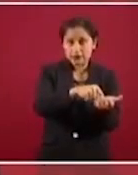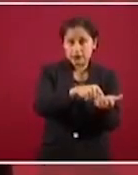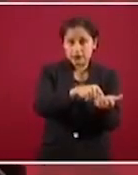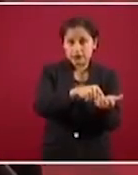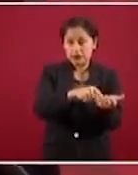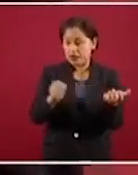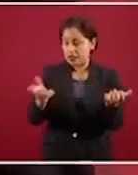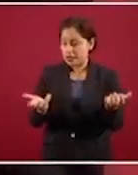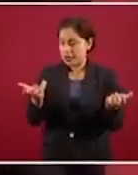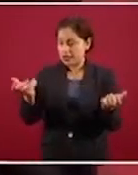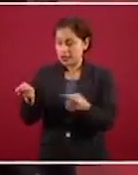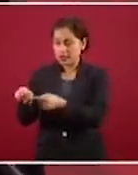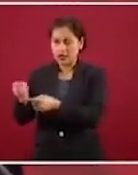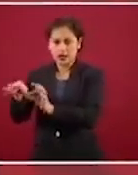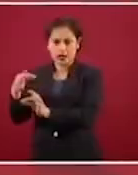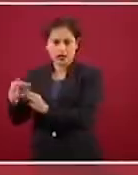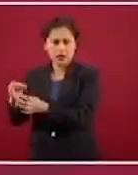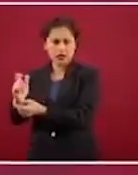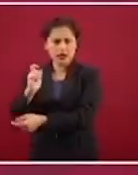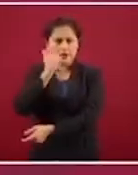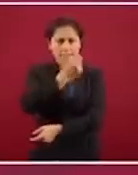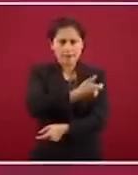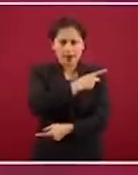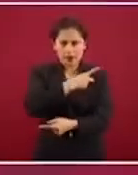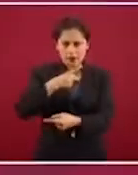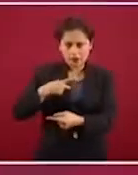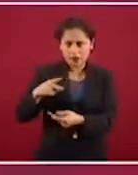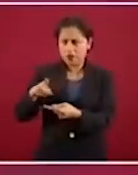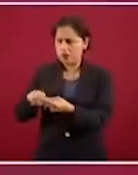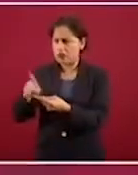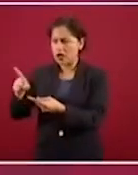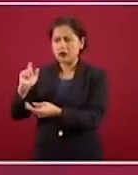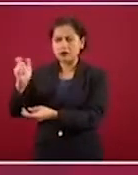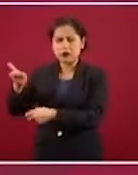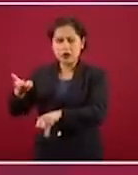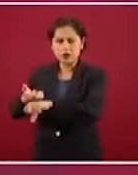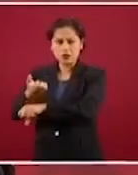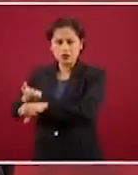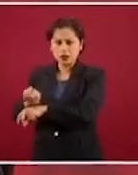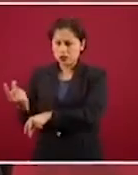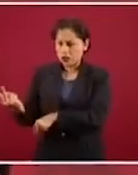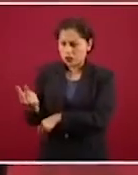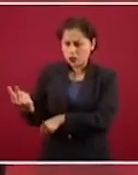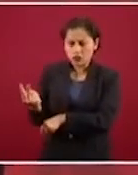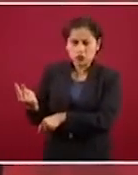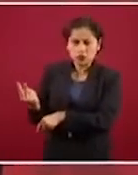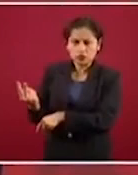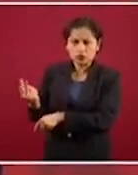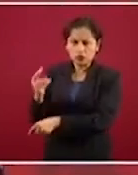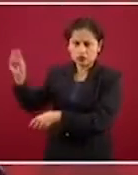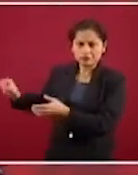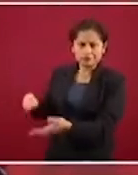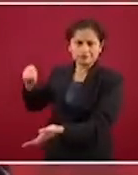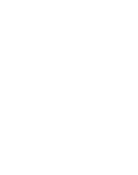deuda, las participaciones federales, esté ahí los programas de bienestar.